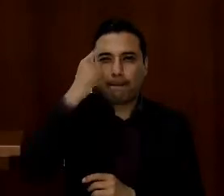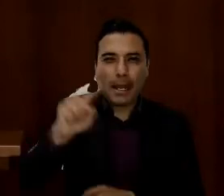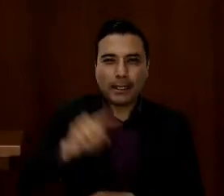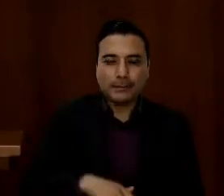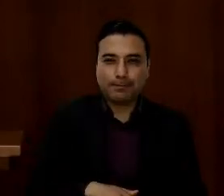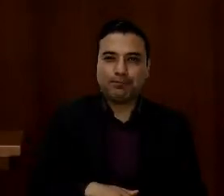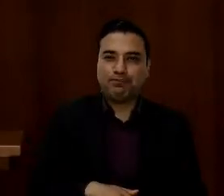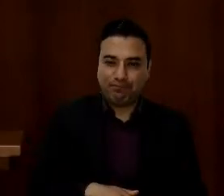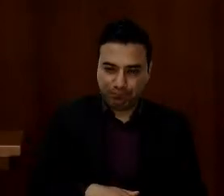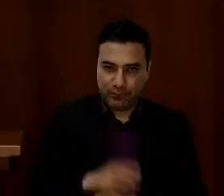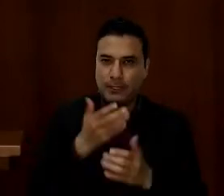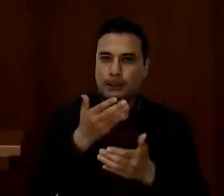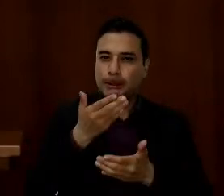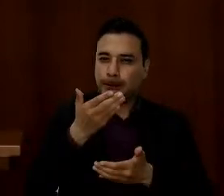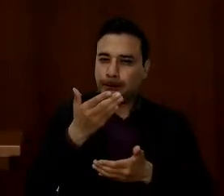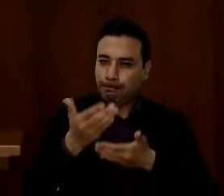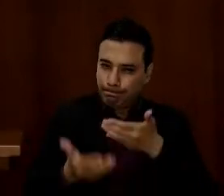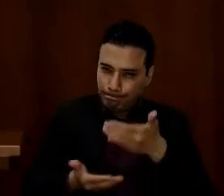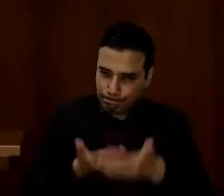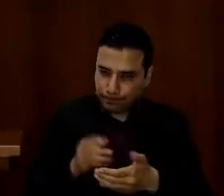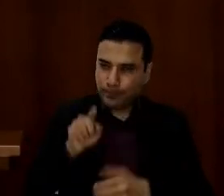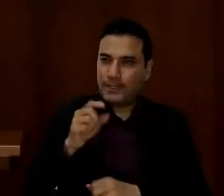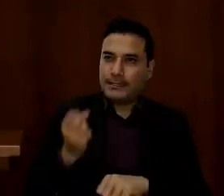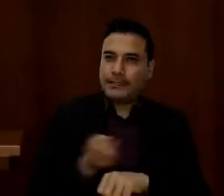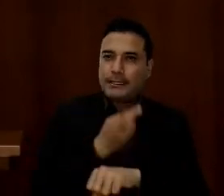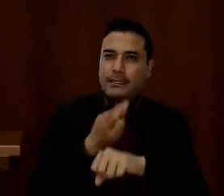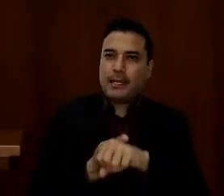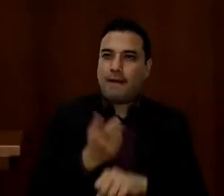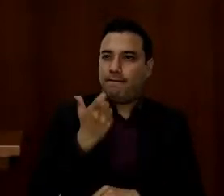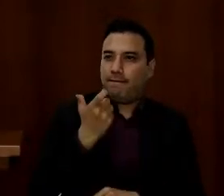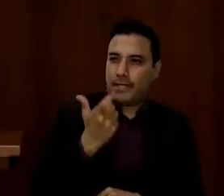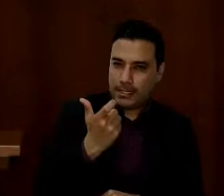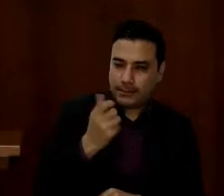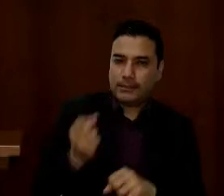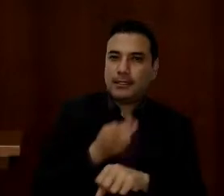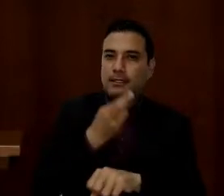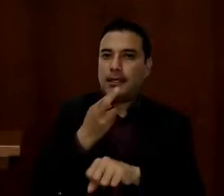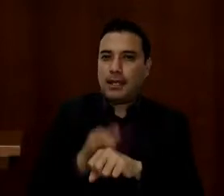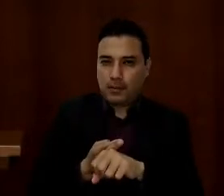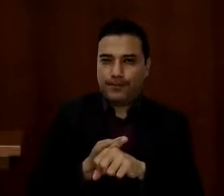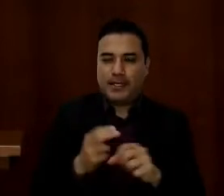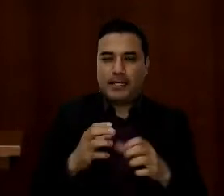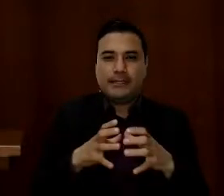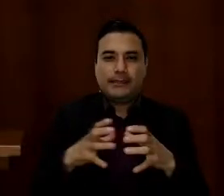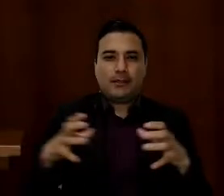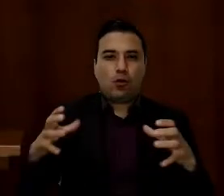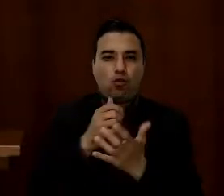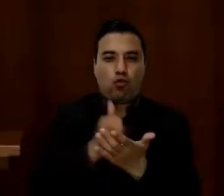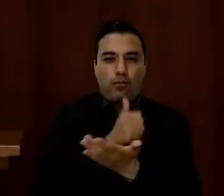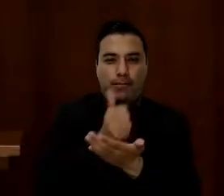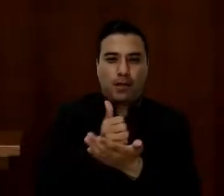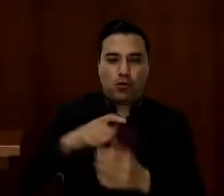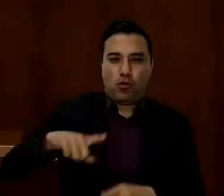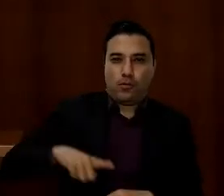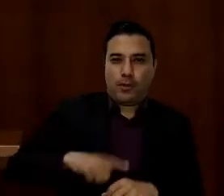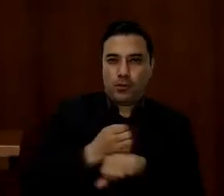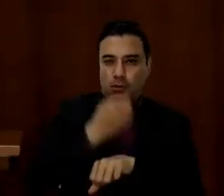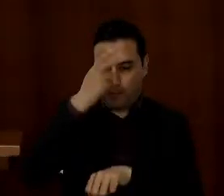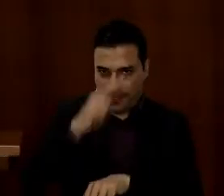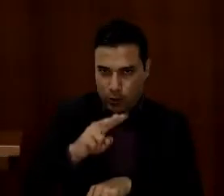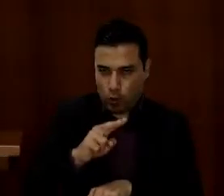manera respetuosa a las Secretarías de Finanzas y de Desarrollo Urbano y Obra del Gobierno del Estado de